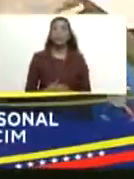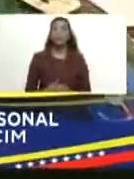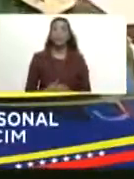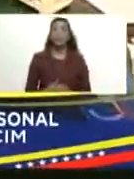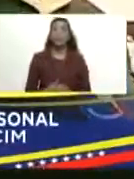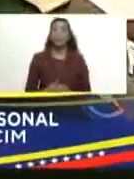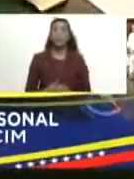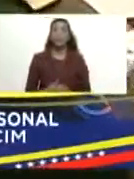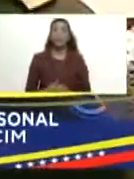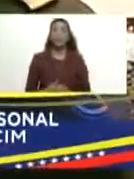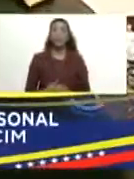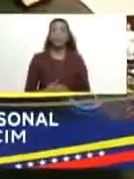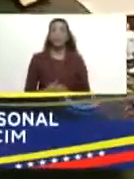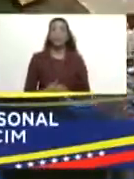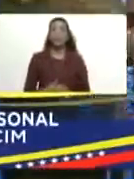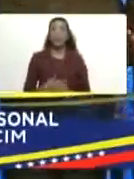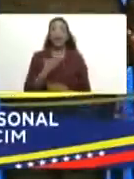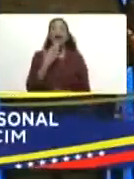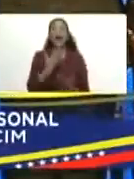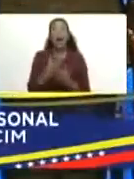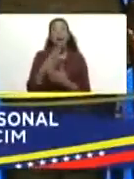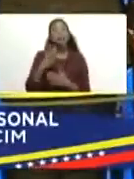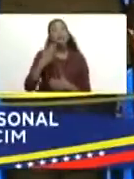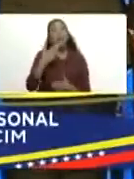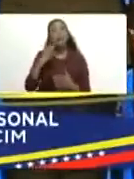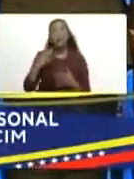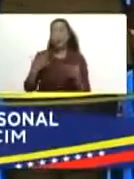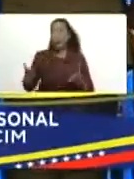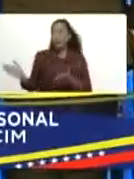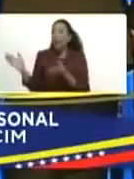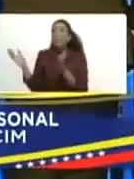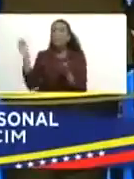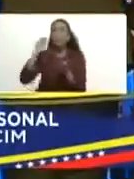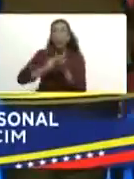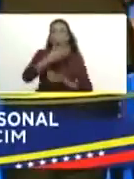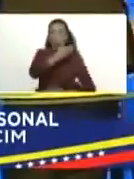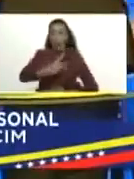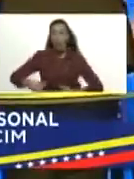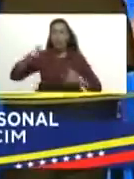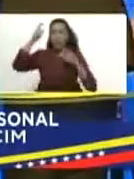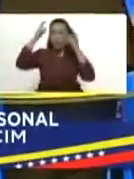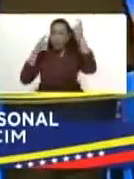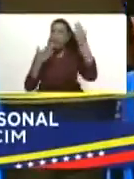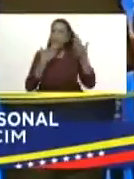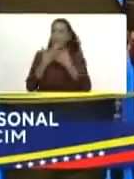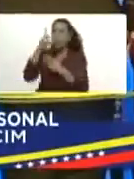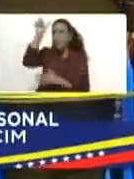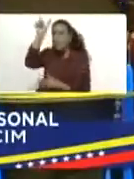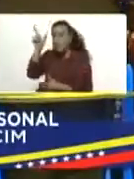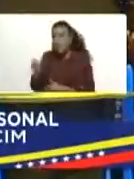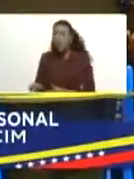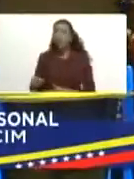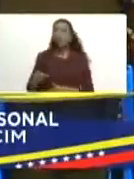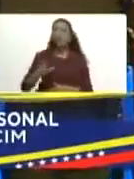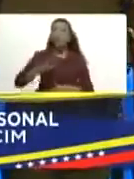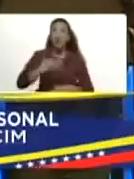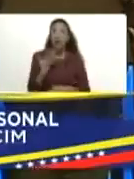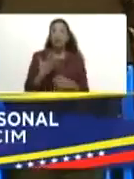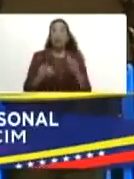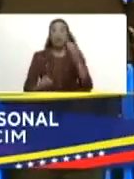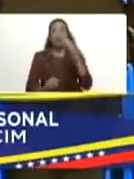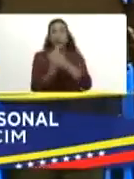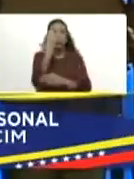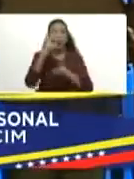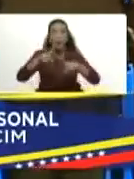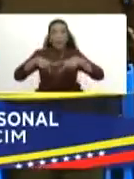Lo decía el jefe de Estado, gracias a Dios tuvimos un comandante Chávez que refundó nuestras fuerzas militares y gracias a Dios tenemos una Fuerza Armada Nacional Bolivariana